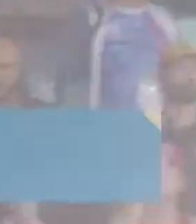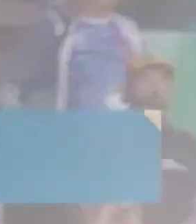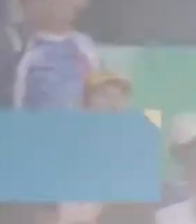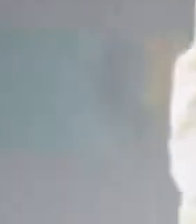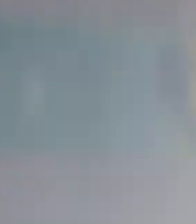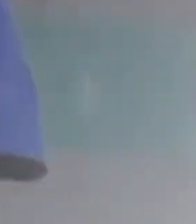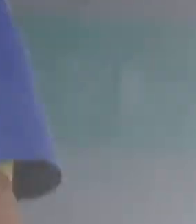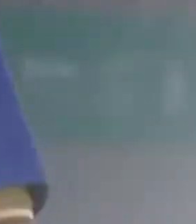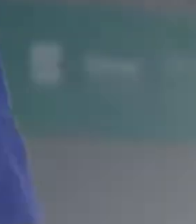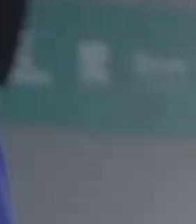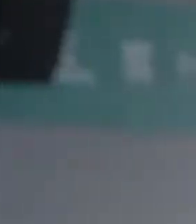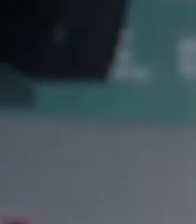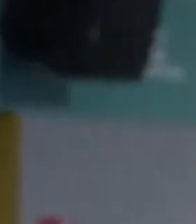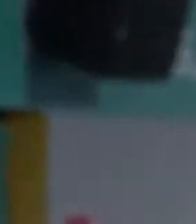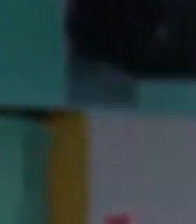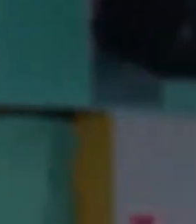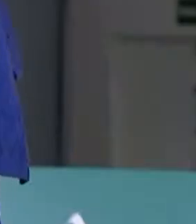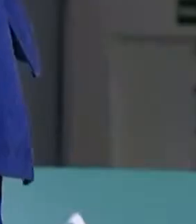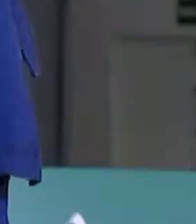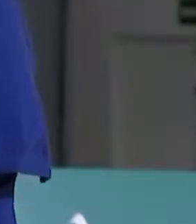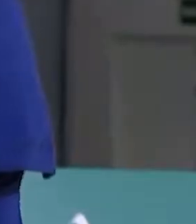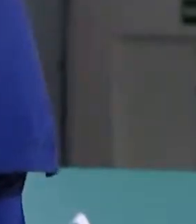Lucha.